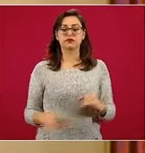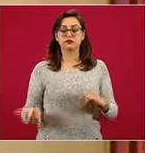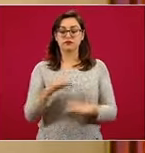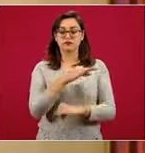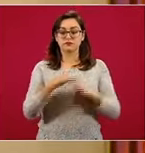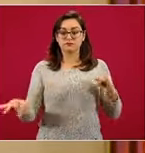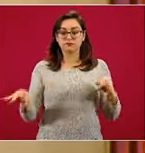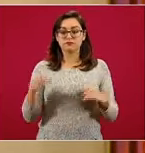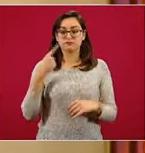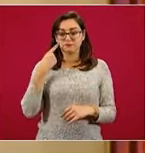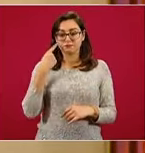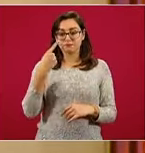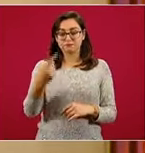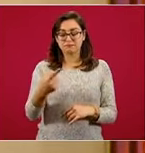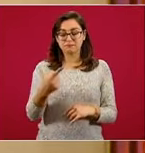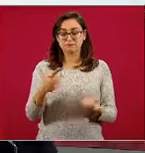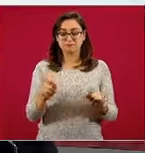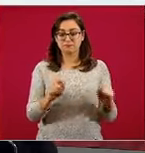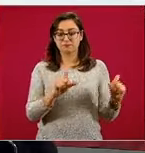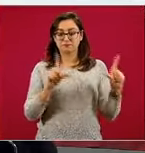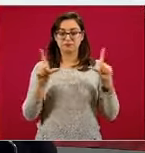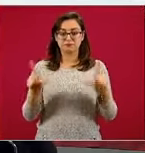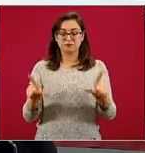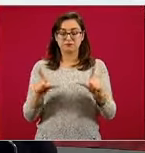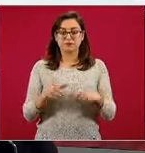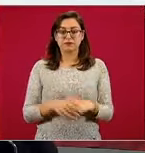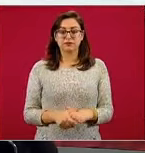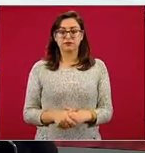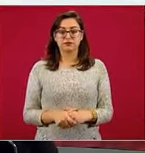diapositiva cómo se ha comportado la